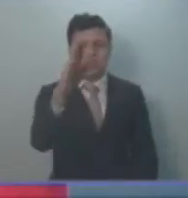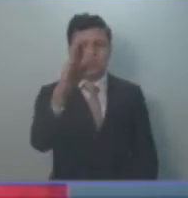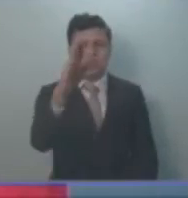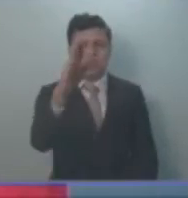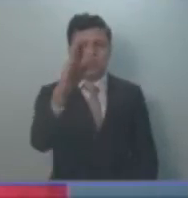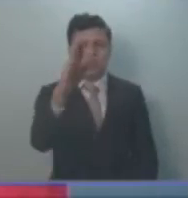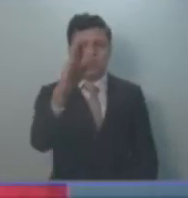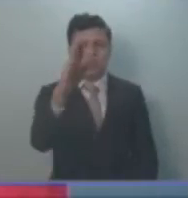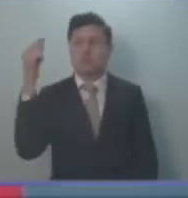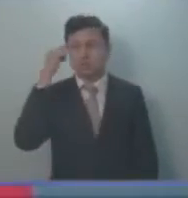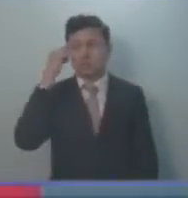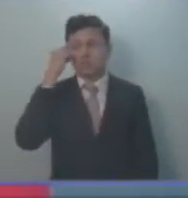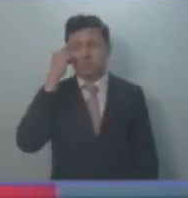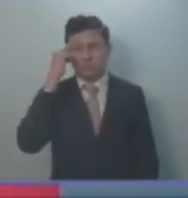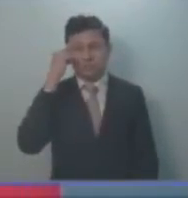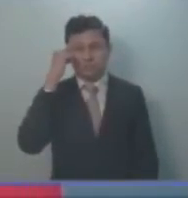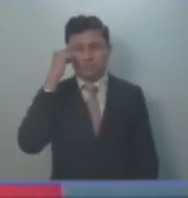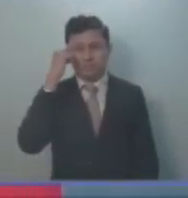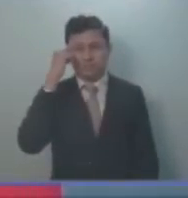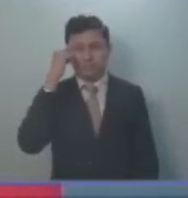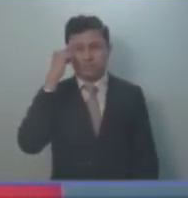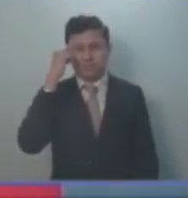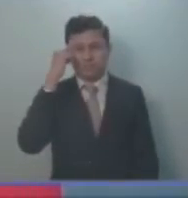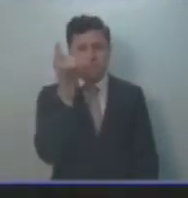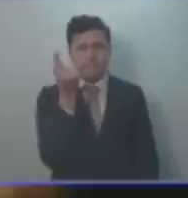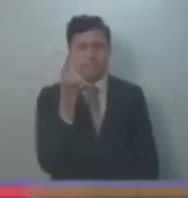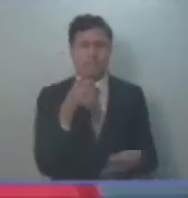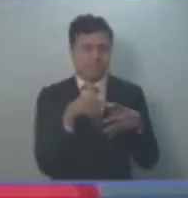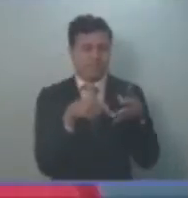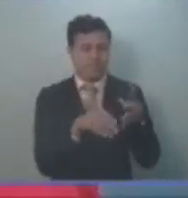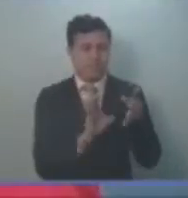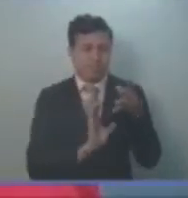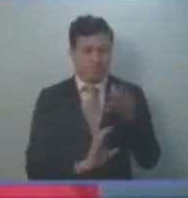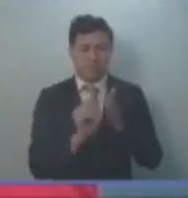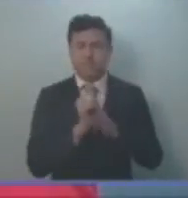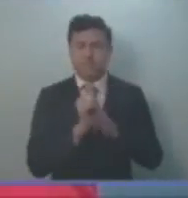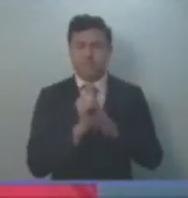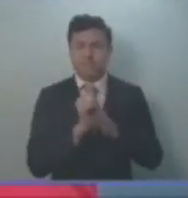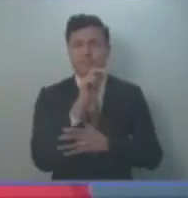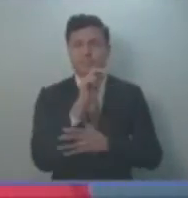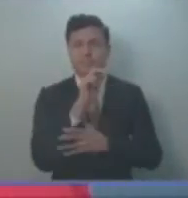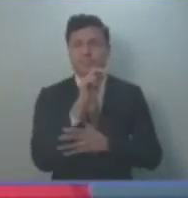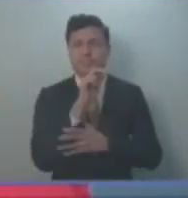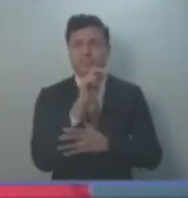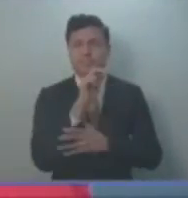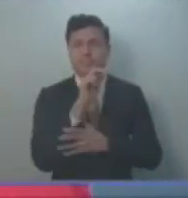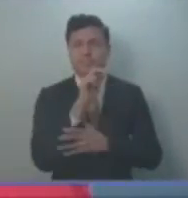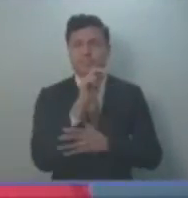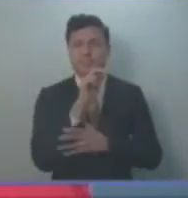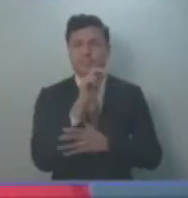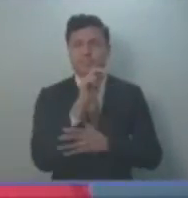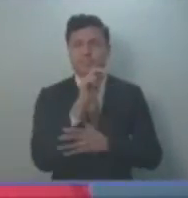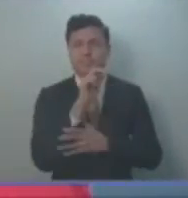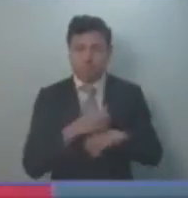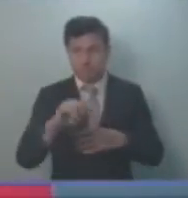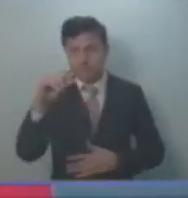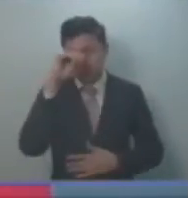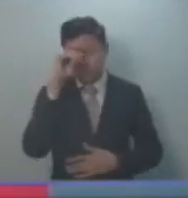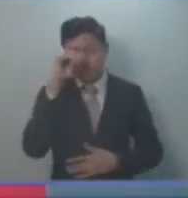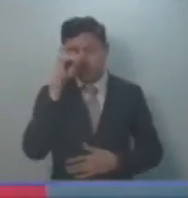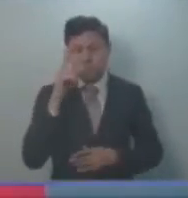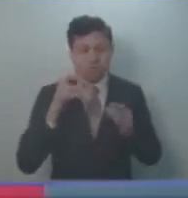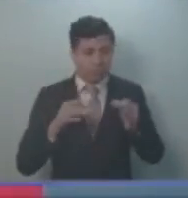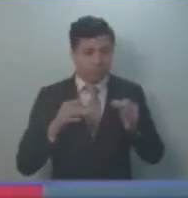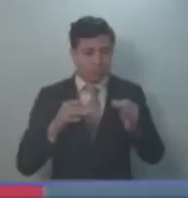considerando: 1. Que la Constitución en el artículo 37 establece que el trabajo es una